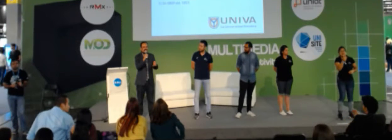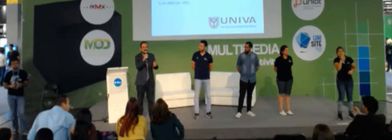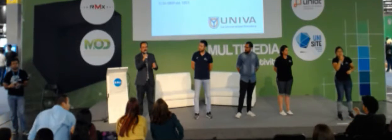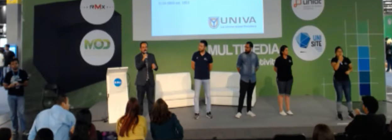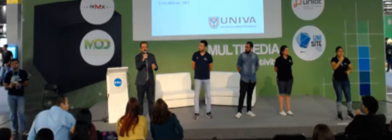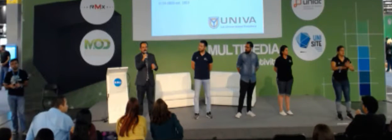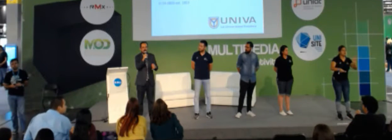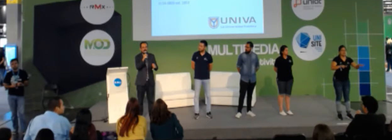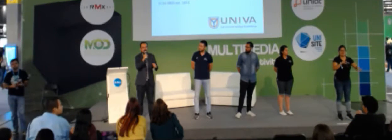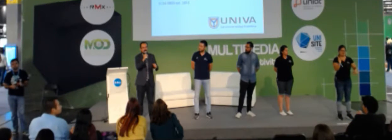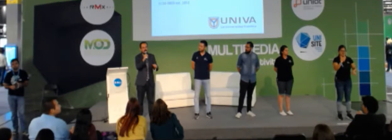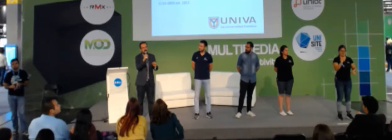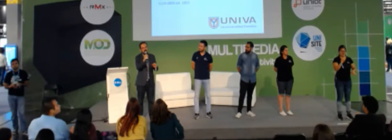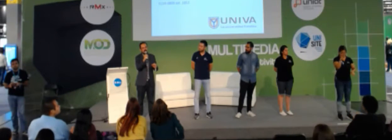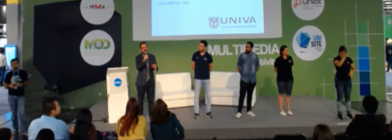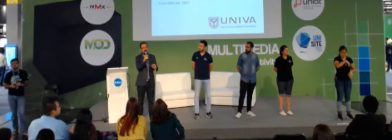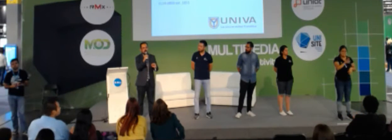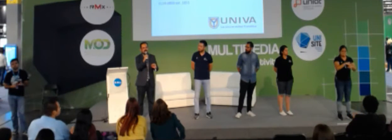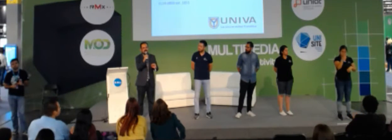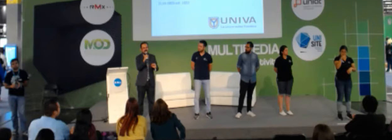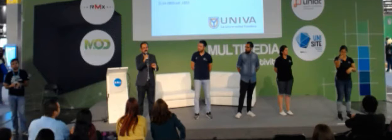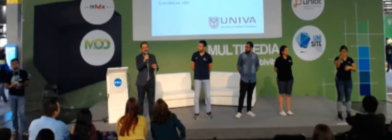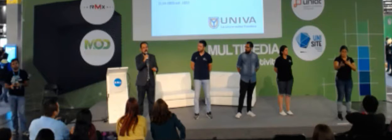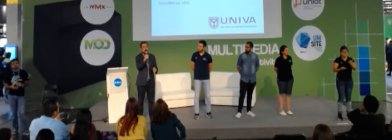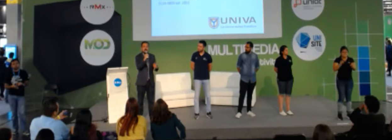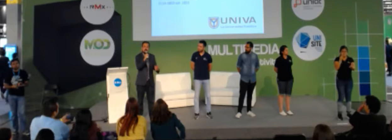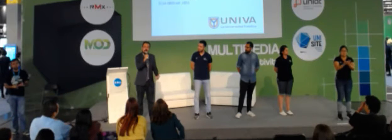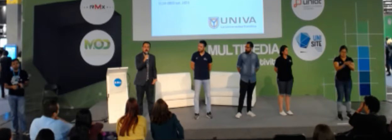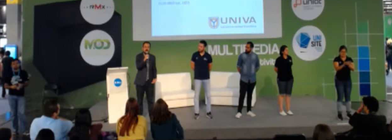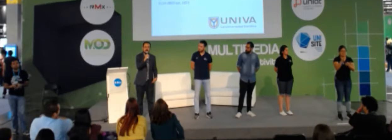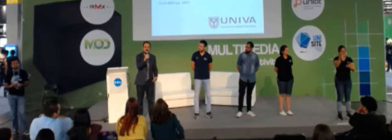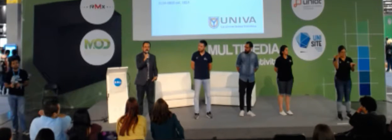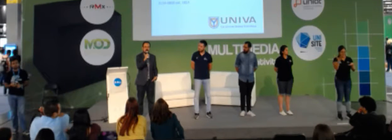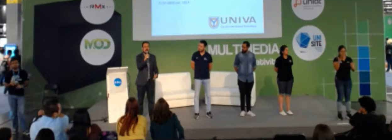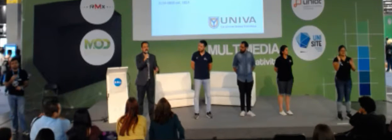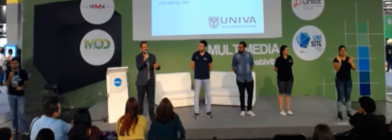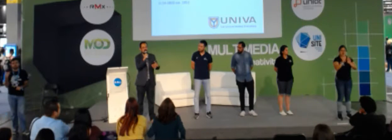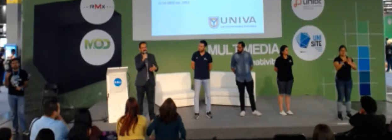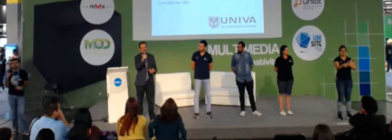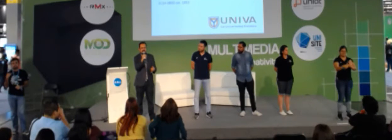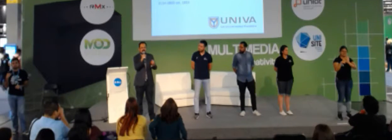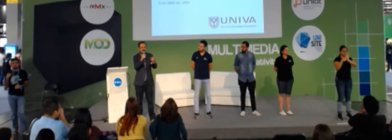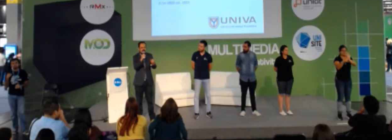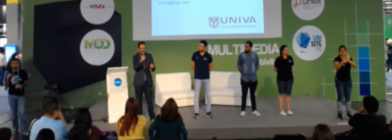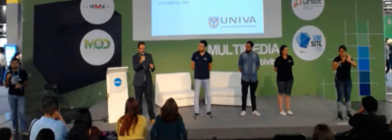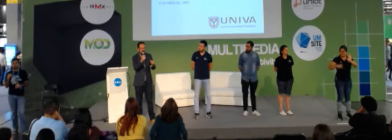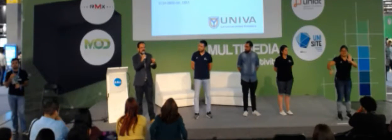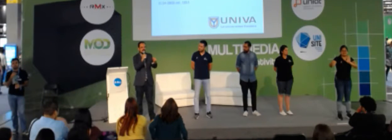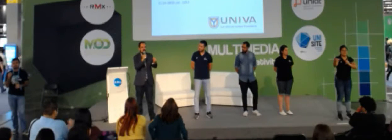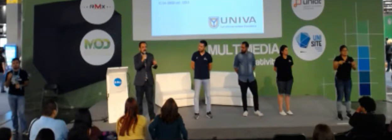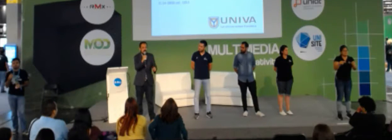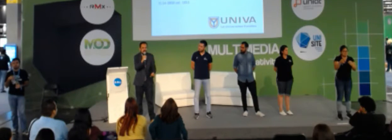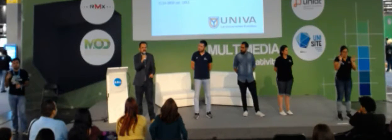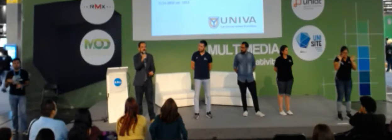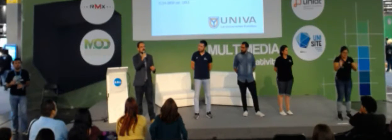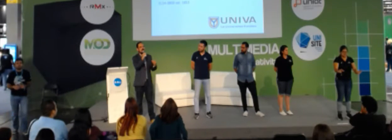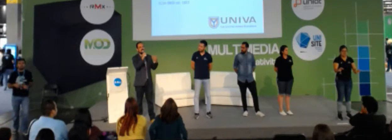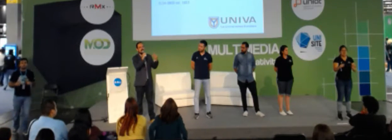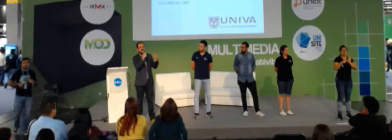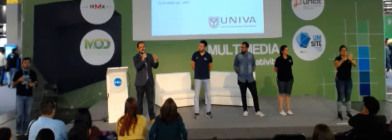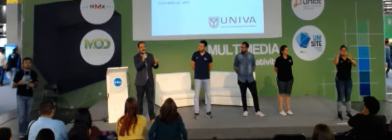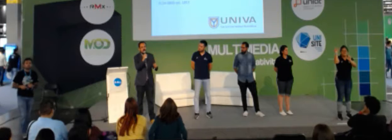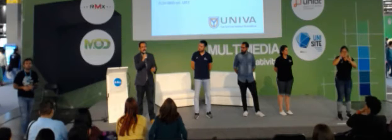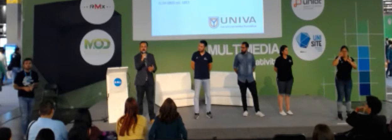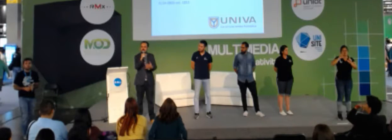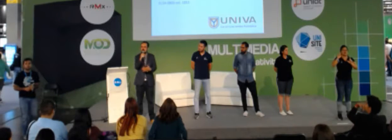Aquí sí es muy importante que cualquier propuesta que tú presentes lo hagas con argumentos, lo hagas con referencias académicas, con evidencias